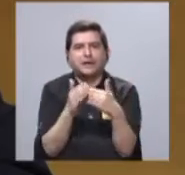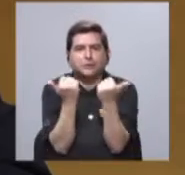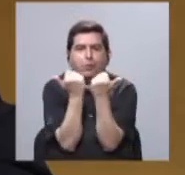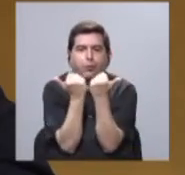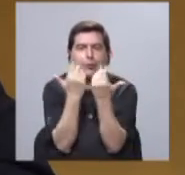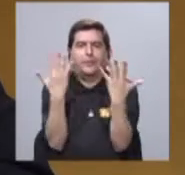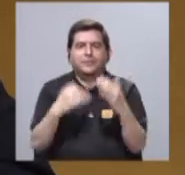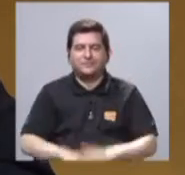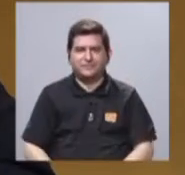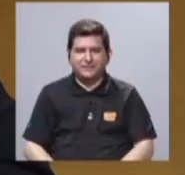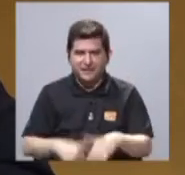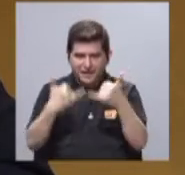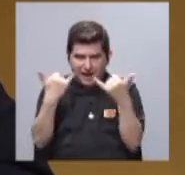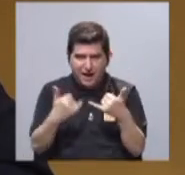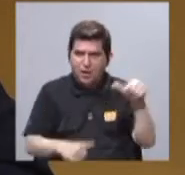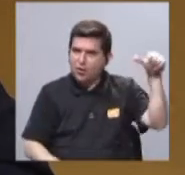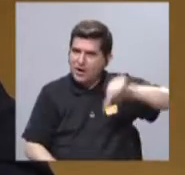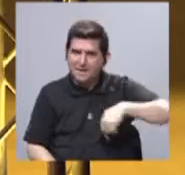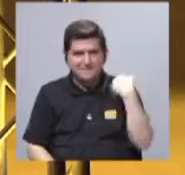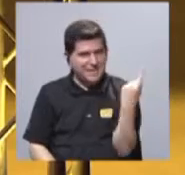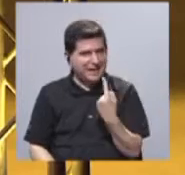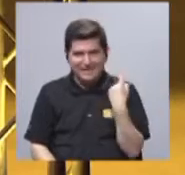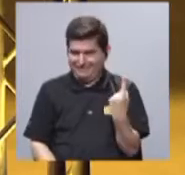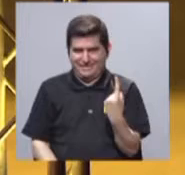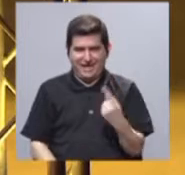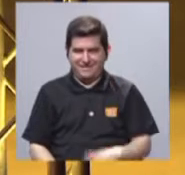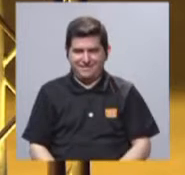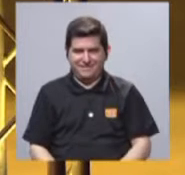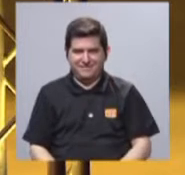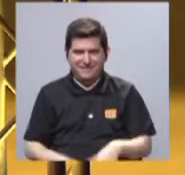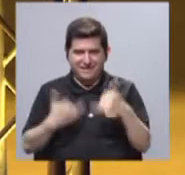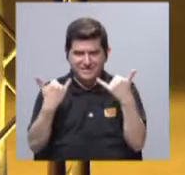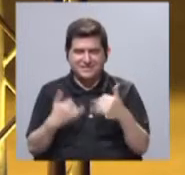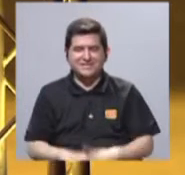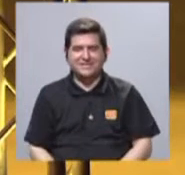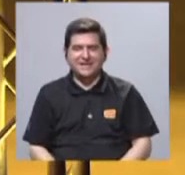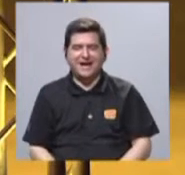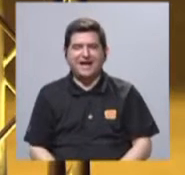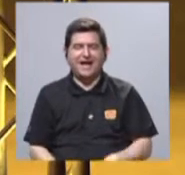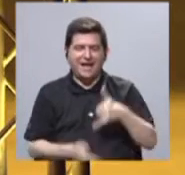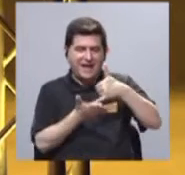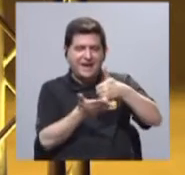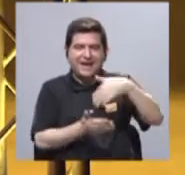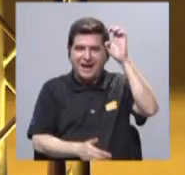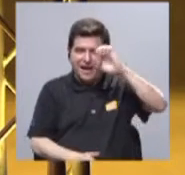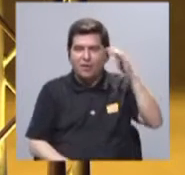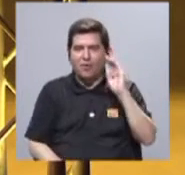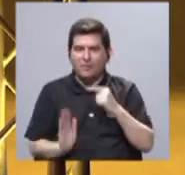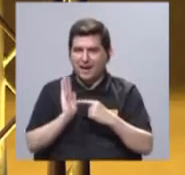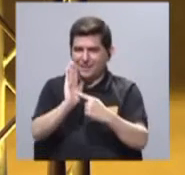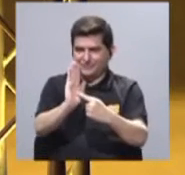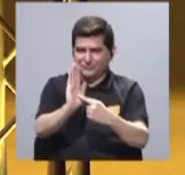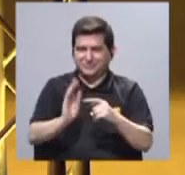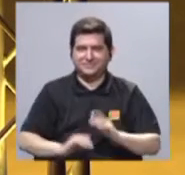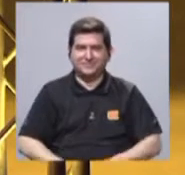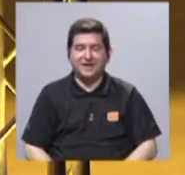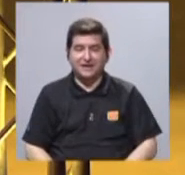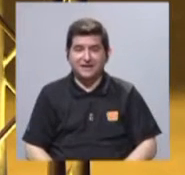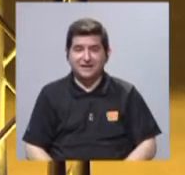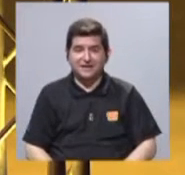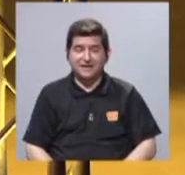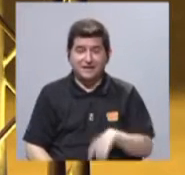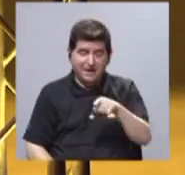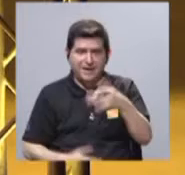desde entonces ahora sólo podemos perder decir estudiar lo que hemos demostrado en eurocopa hace muy poco no que decir es un